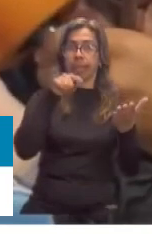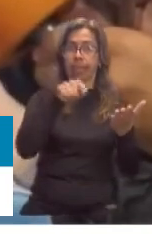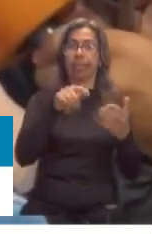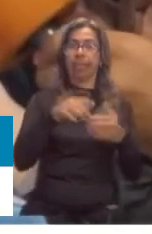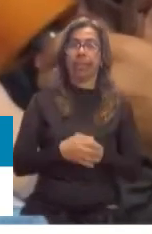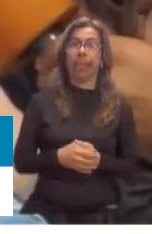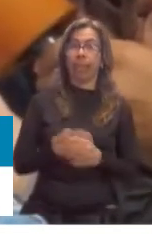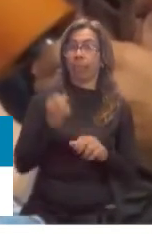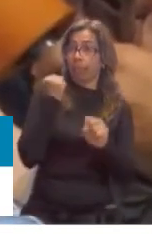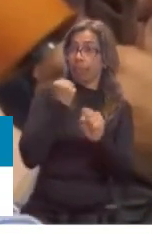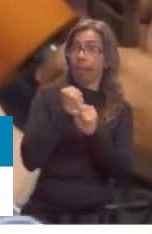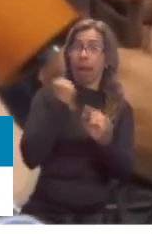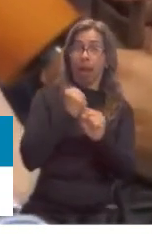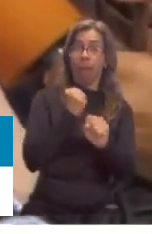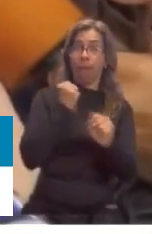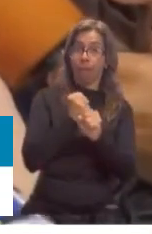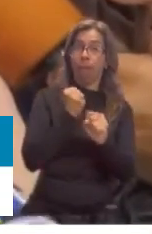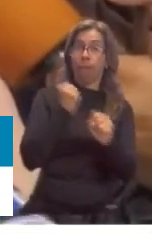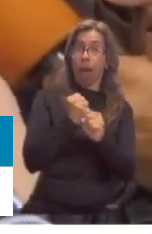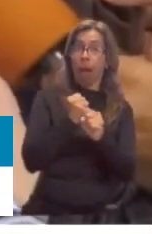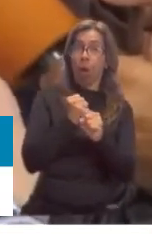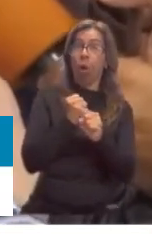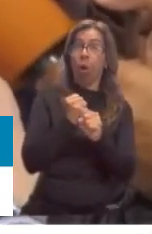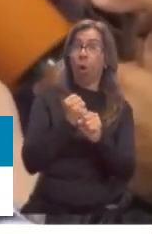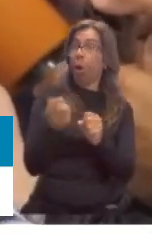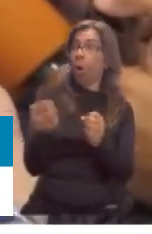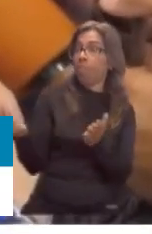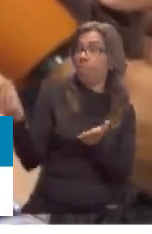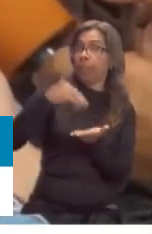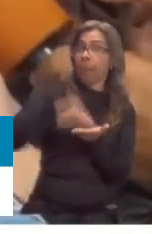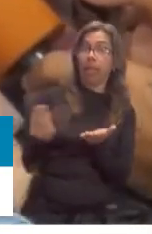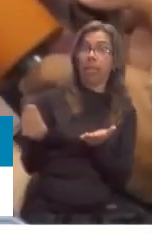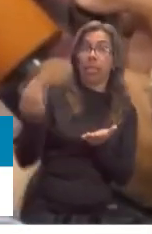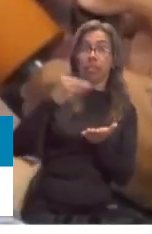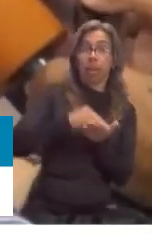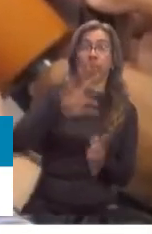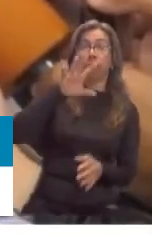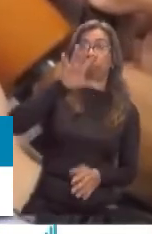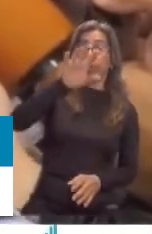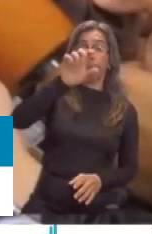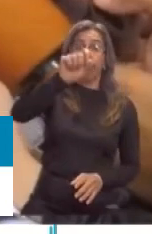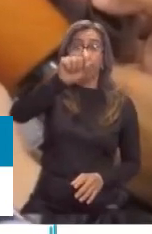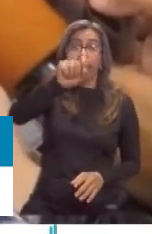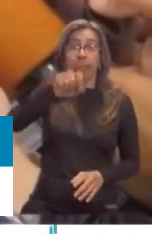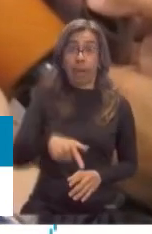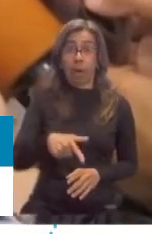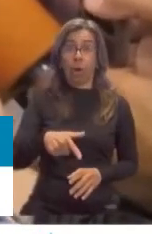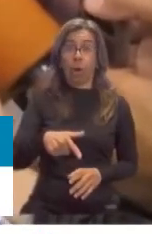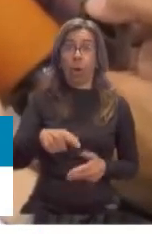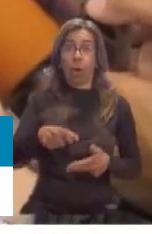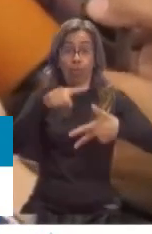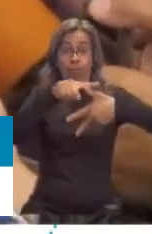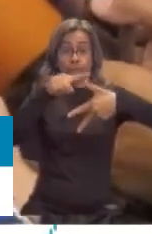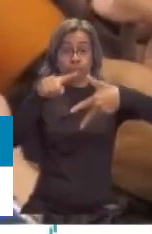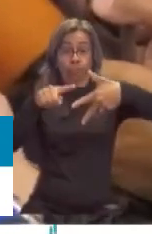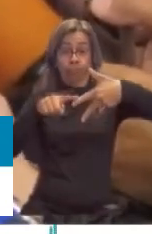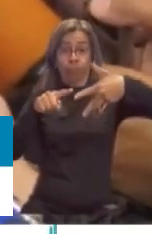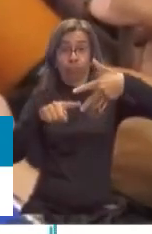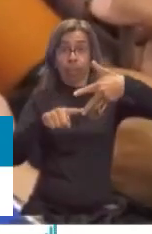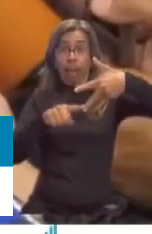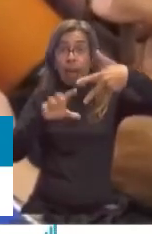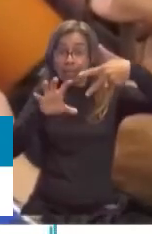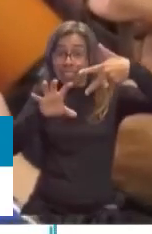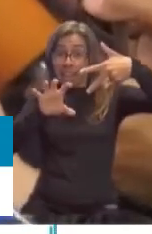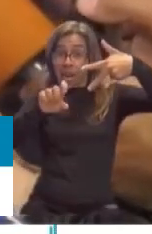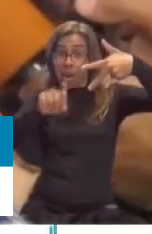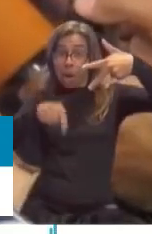empleos. Tal es así que la provincia del Chaco está ubicada hoy en el tercer lugar entre las provincias que captan generación de